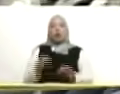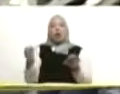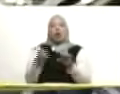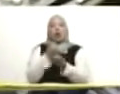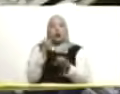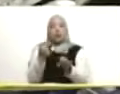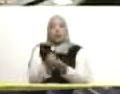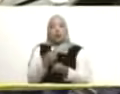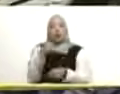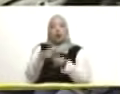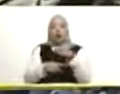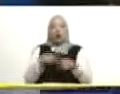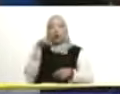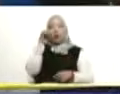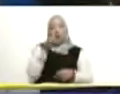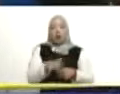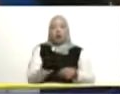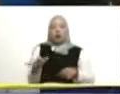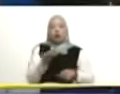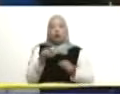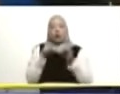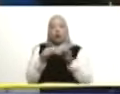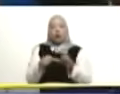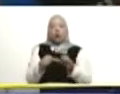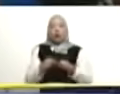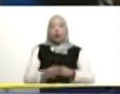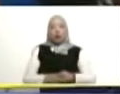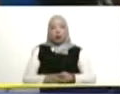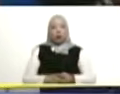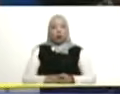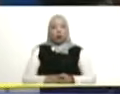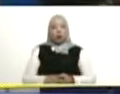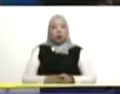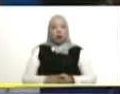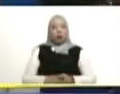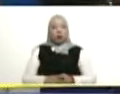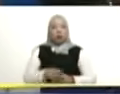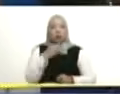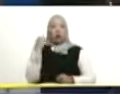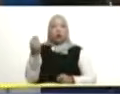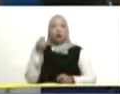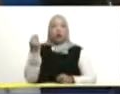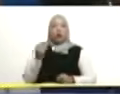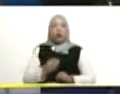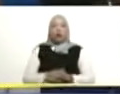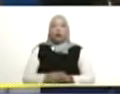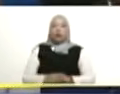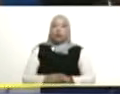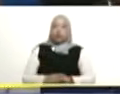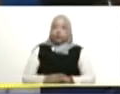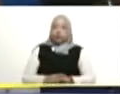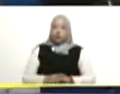trabajaremos directamente para que se creen esta zona juventud en